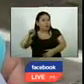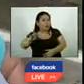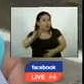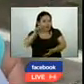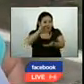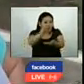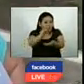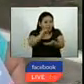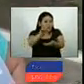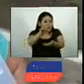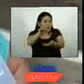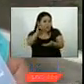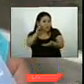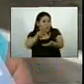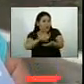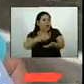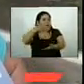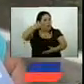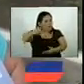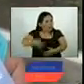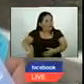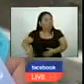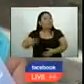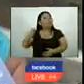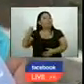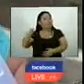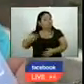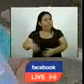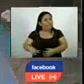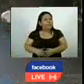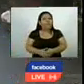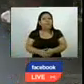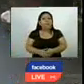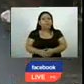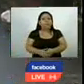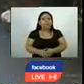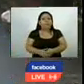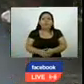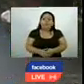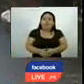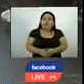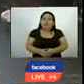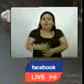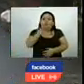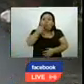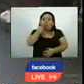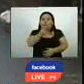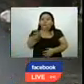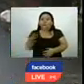libra. Sí, todo está bien caro, todo está bien alto. Pues yo veo que la gente